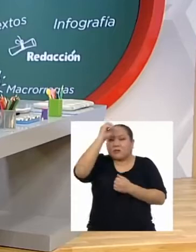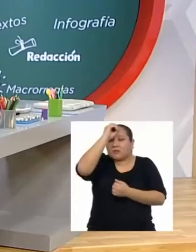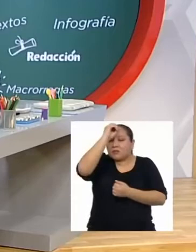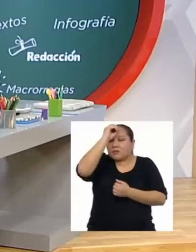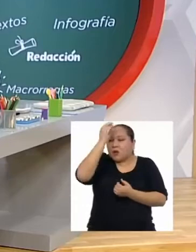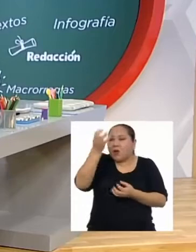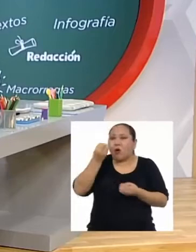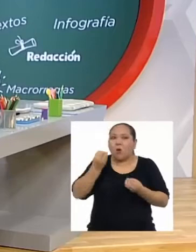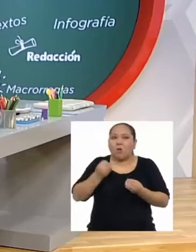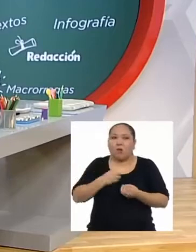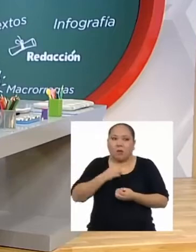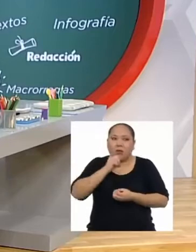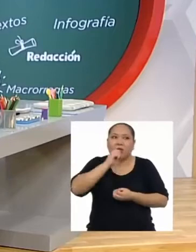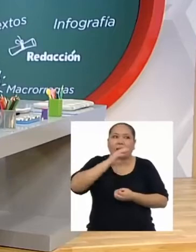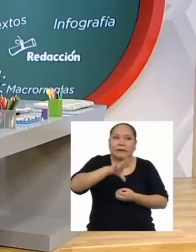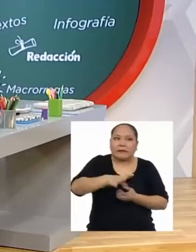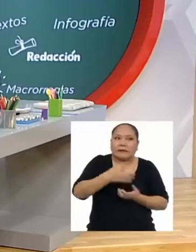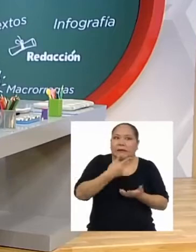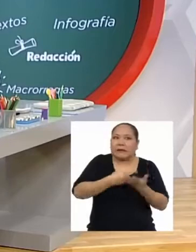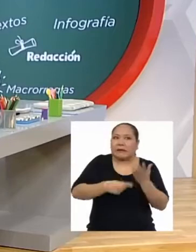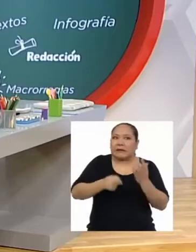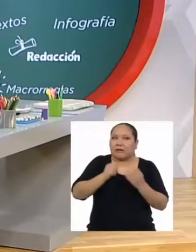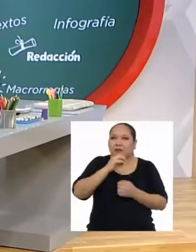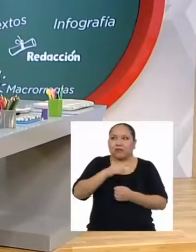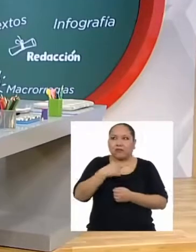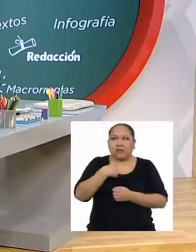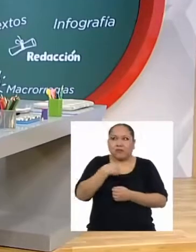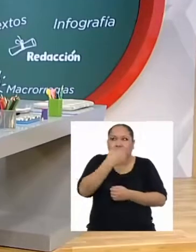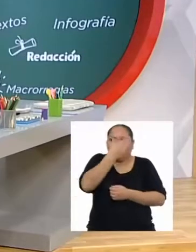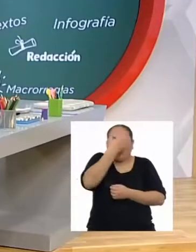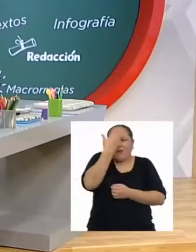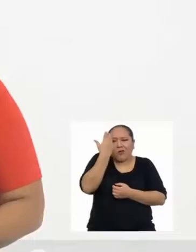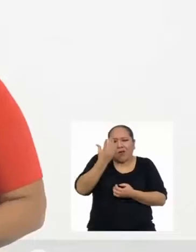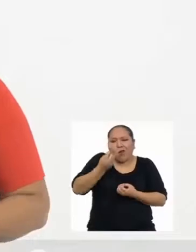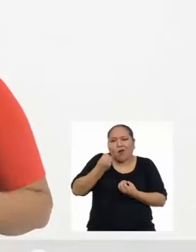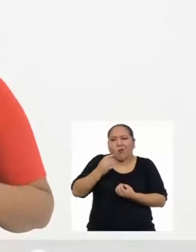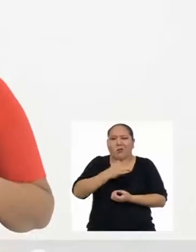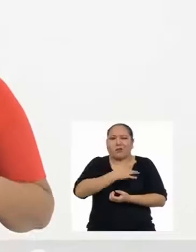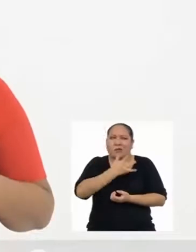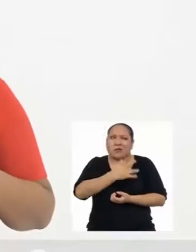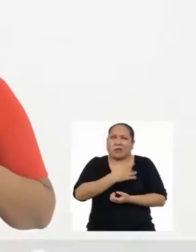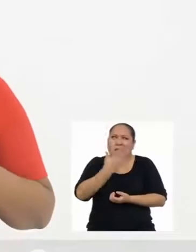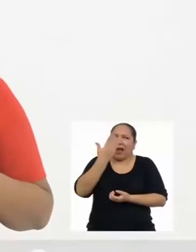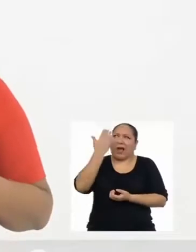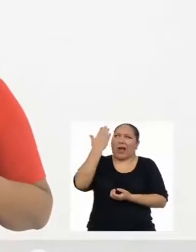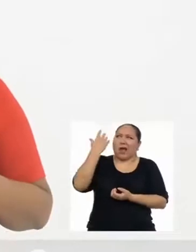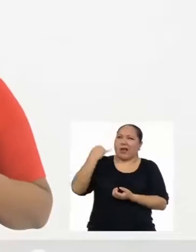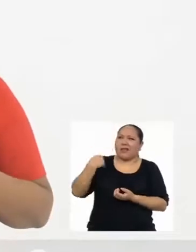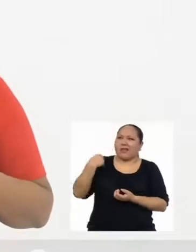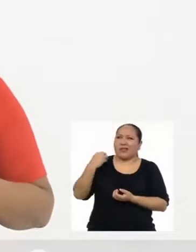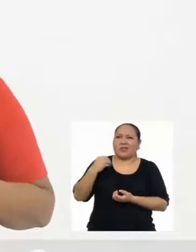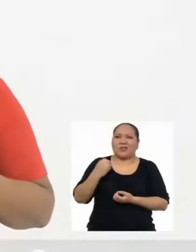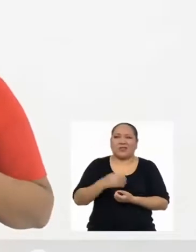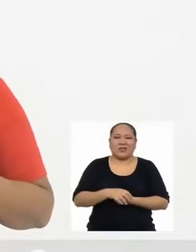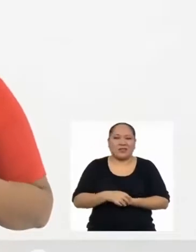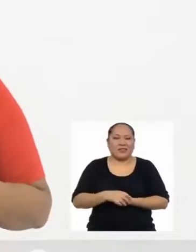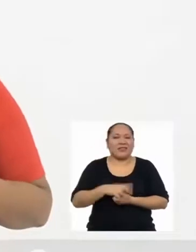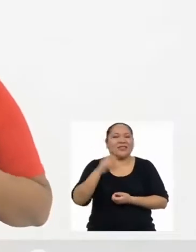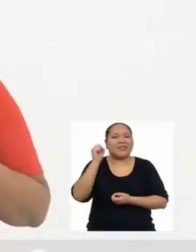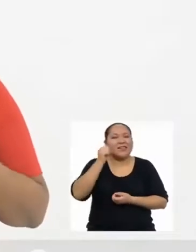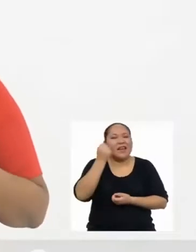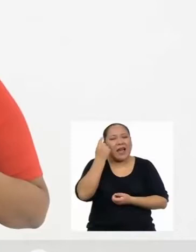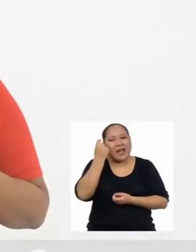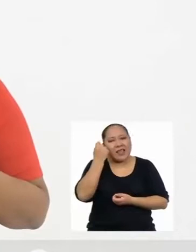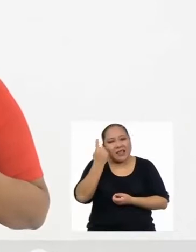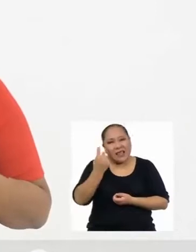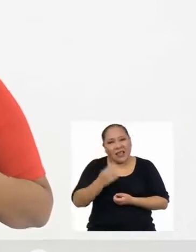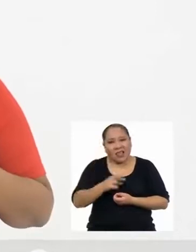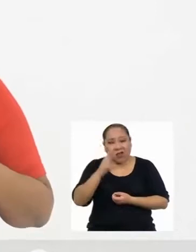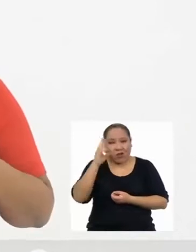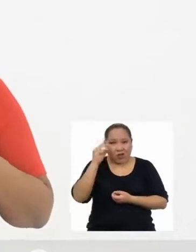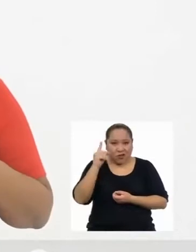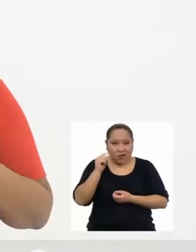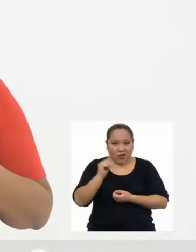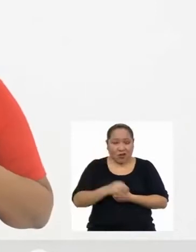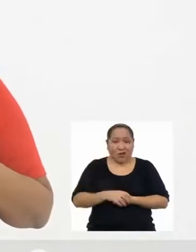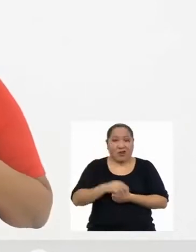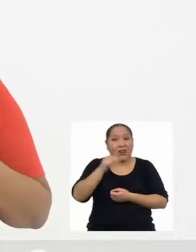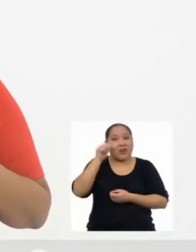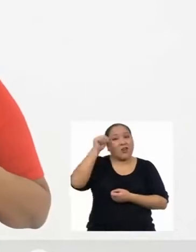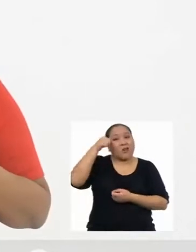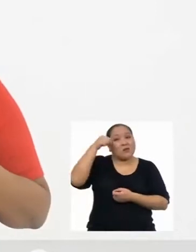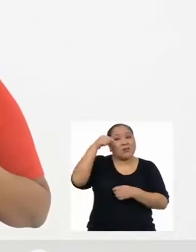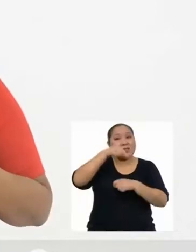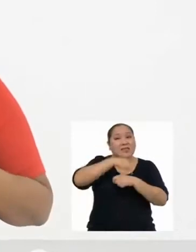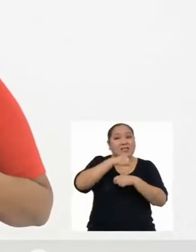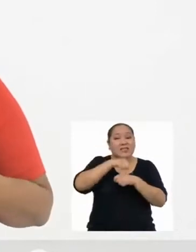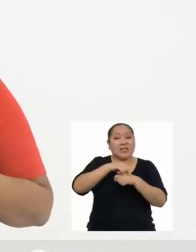decirle. Yo ya me estoy olvidando de cómo era ser adolescente. Entiendo, Rodrigo. Recordemos que la adolescencia es una etapa